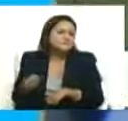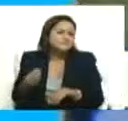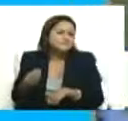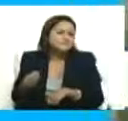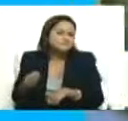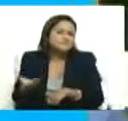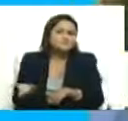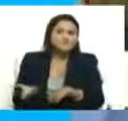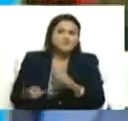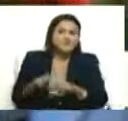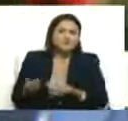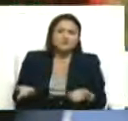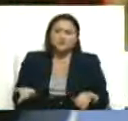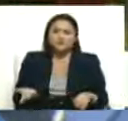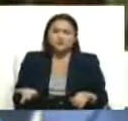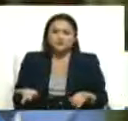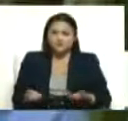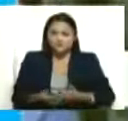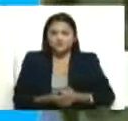¿Qué hacemos?